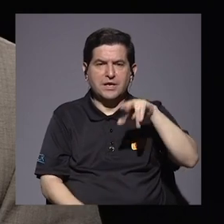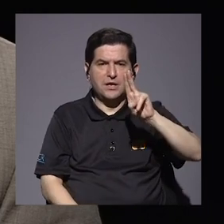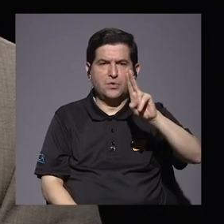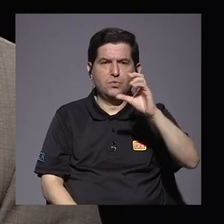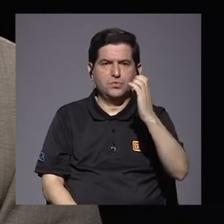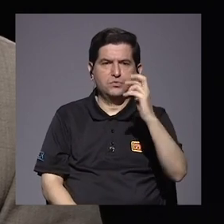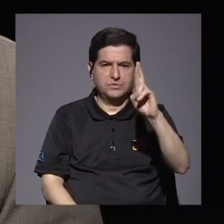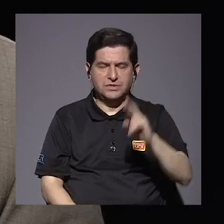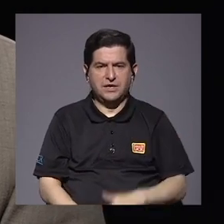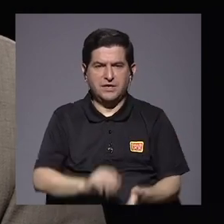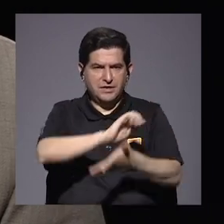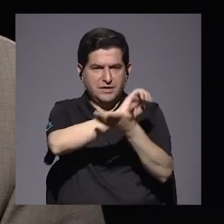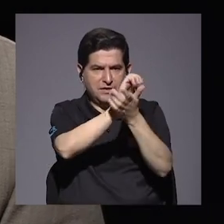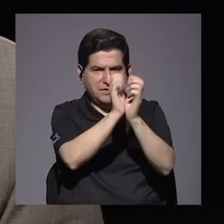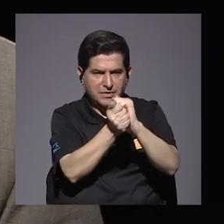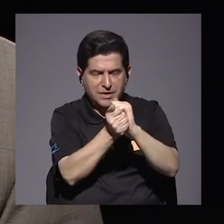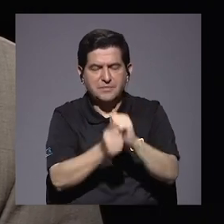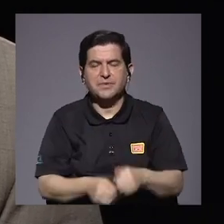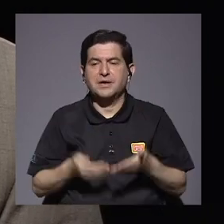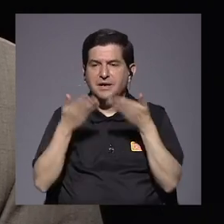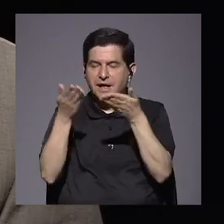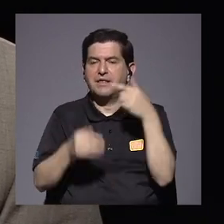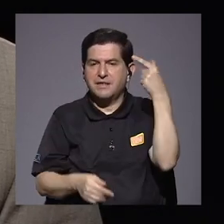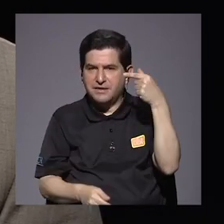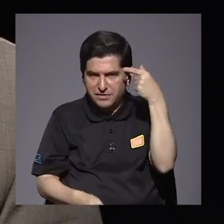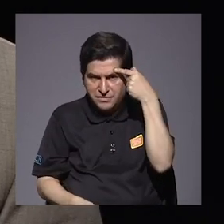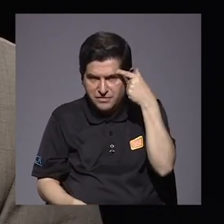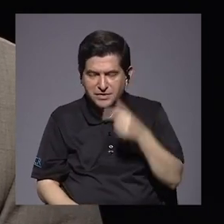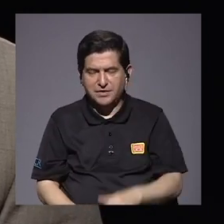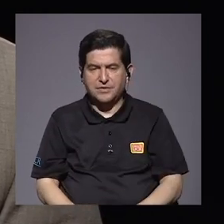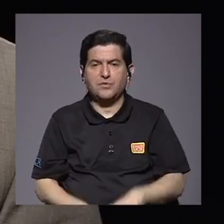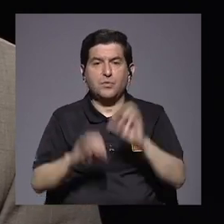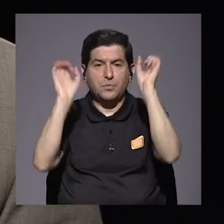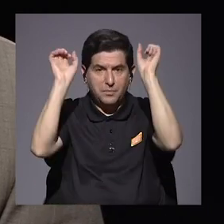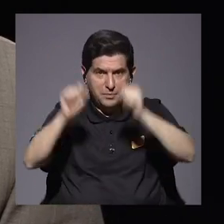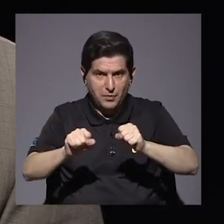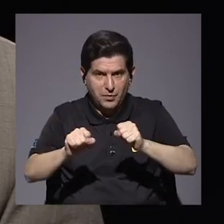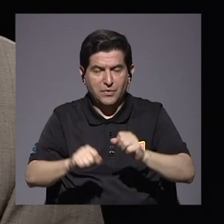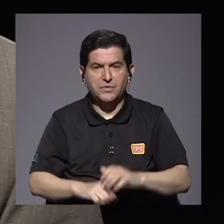Universidad de Costa Rica de transferir a la Caja Única del Estado con el propósito